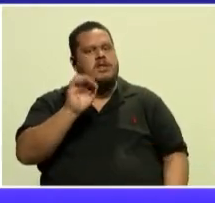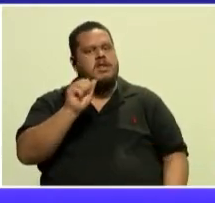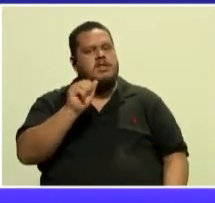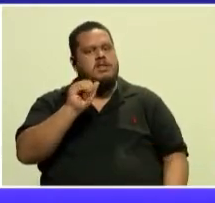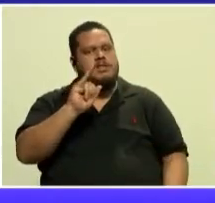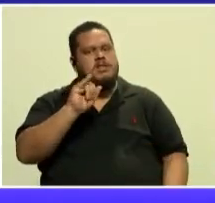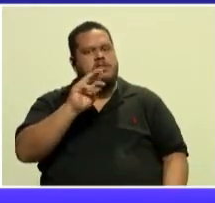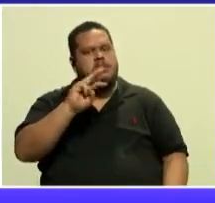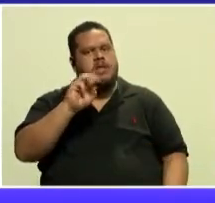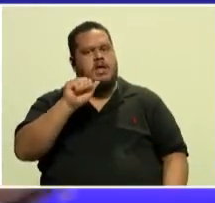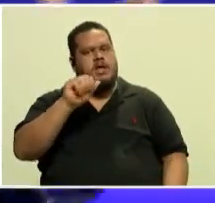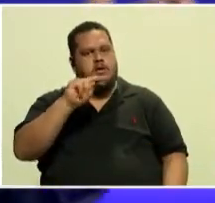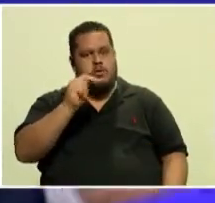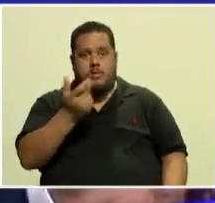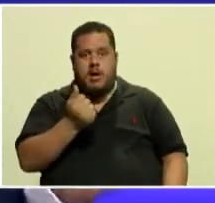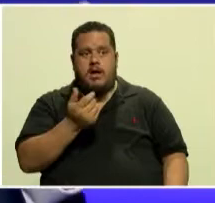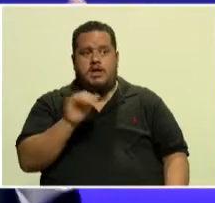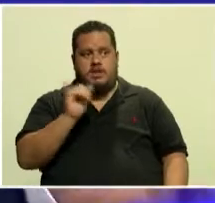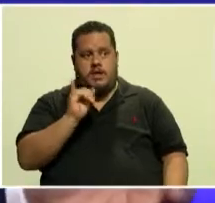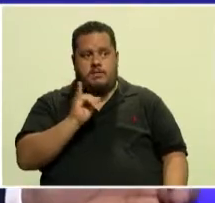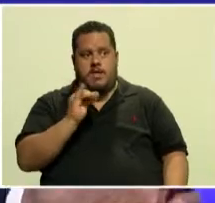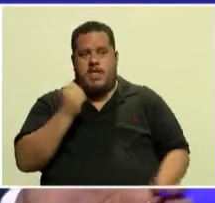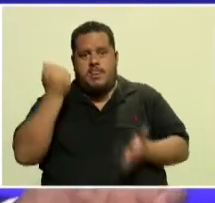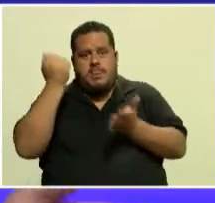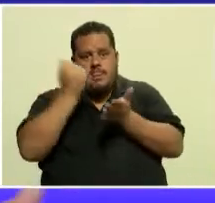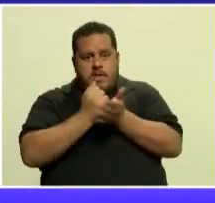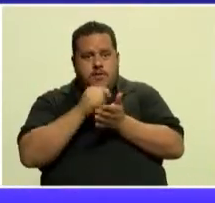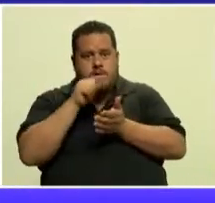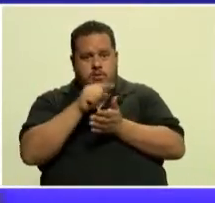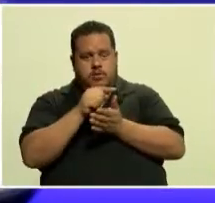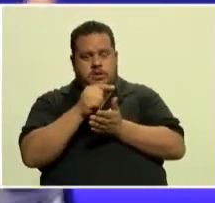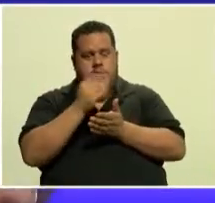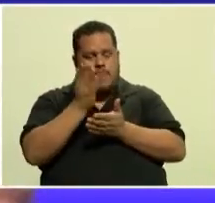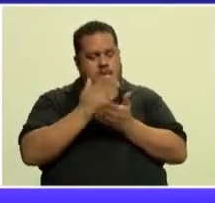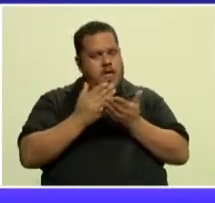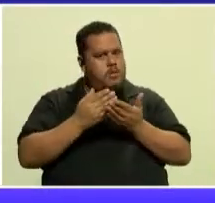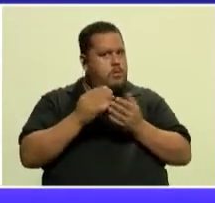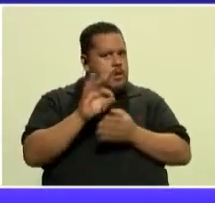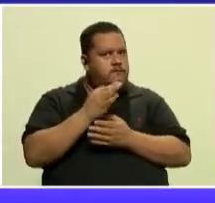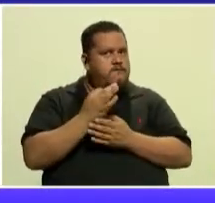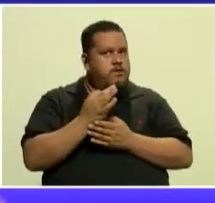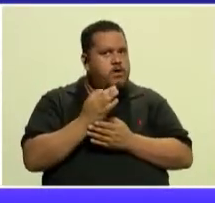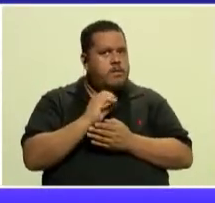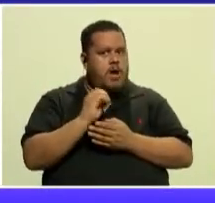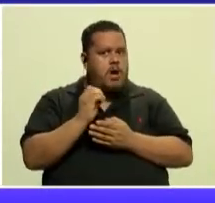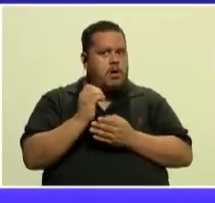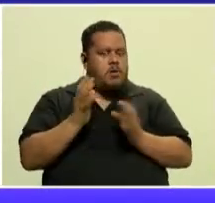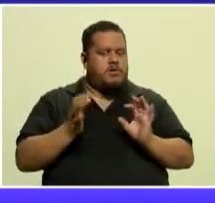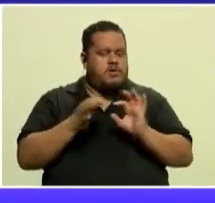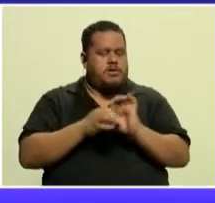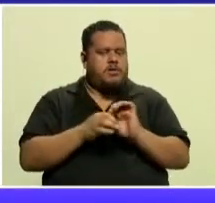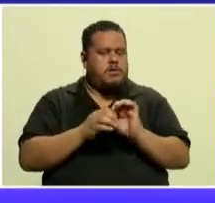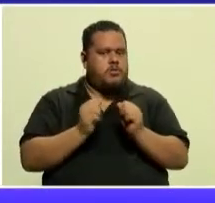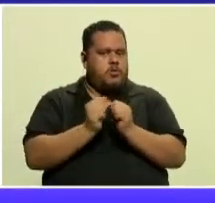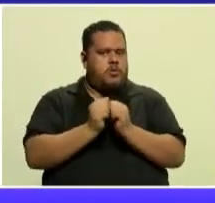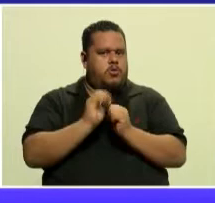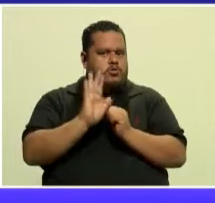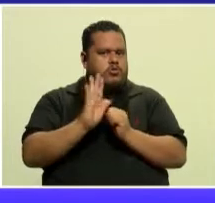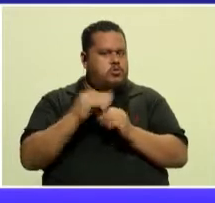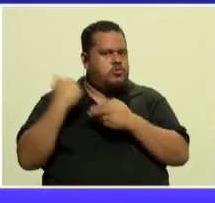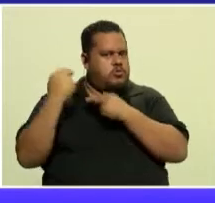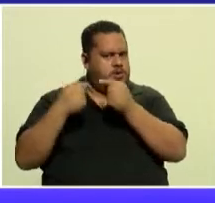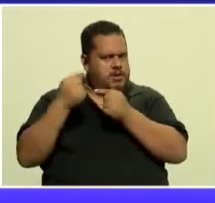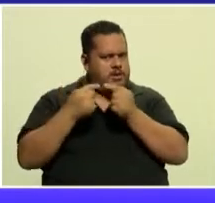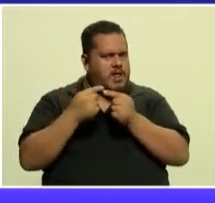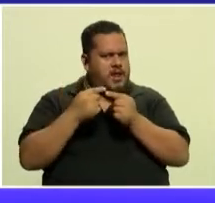te marcaron de alguna manera, aunque son cosas del pasado que no tienen que ver con tu generación, afectaron